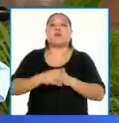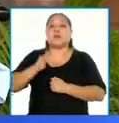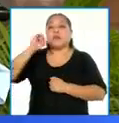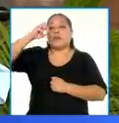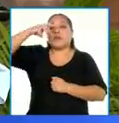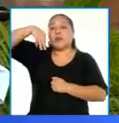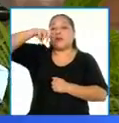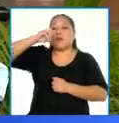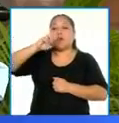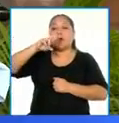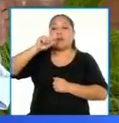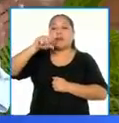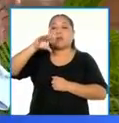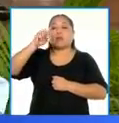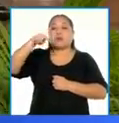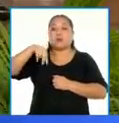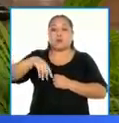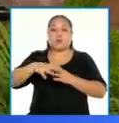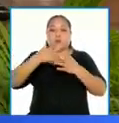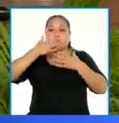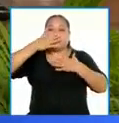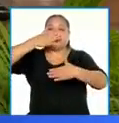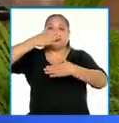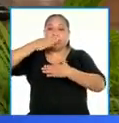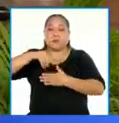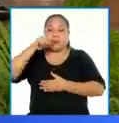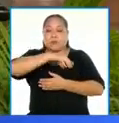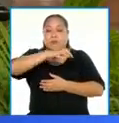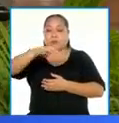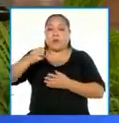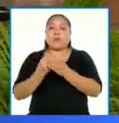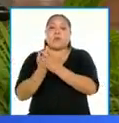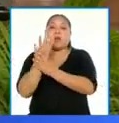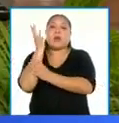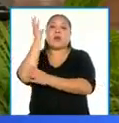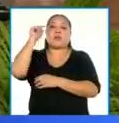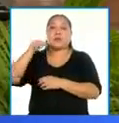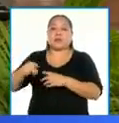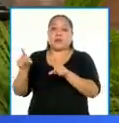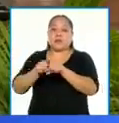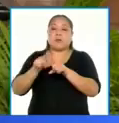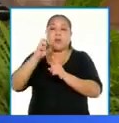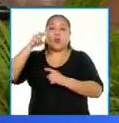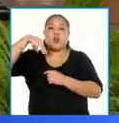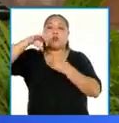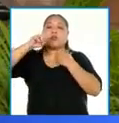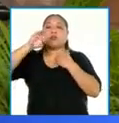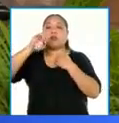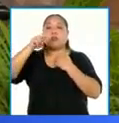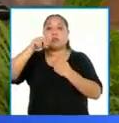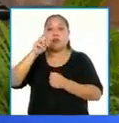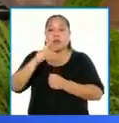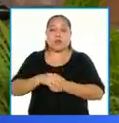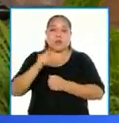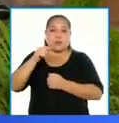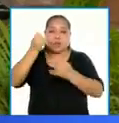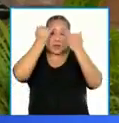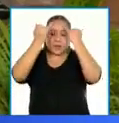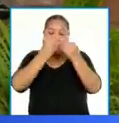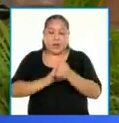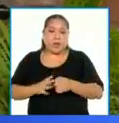de oxígeno que viene en grandes tanques, son plantas y son concentradores. Esa es la mirada general y vamos a ir